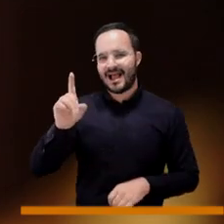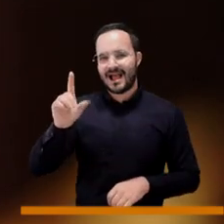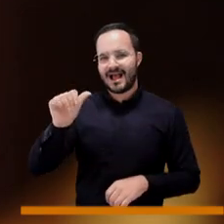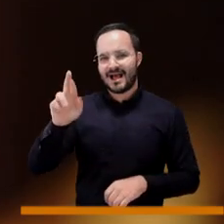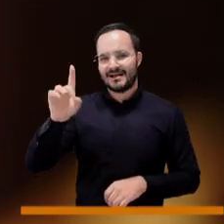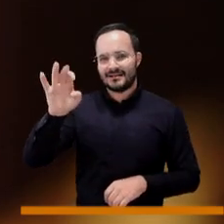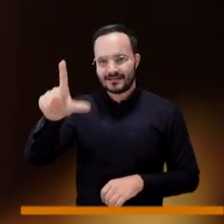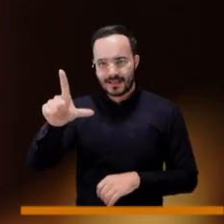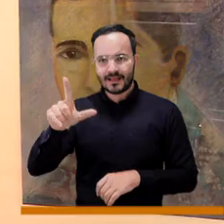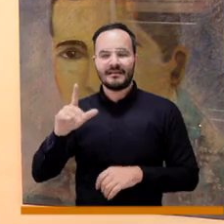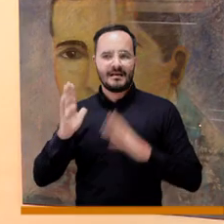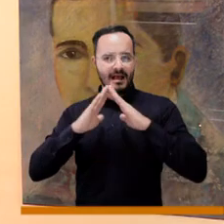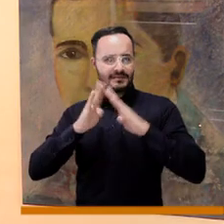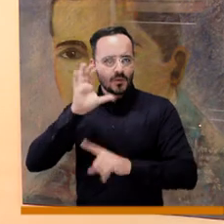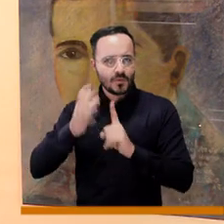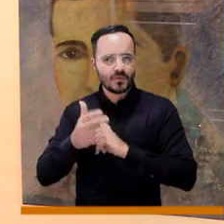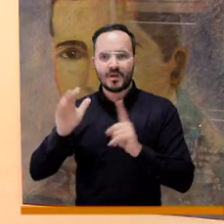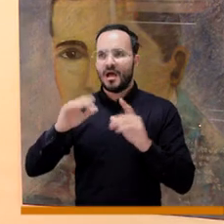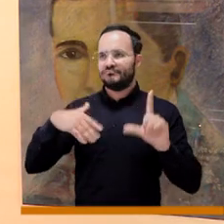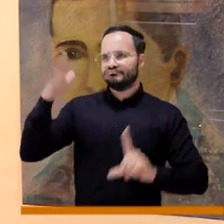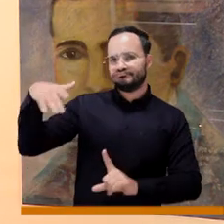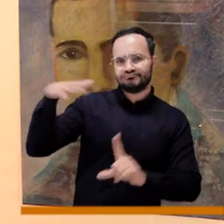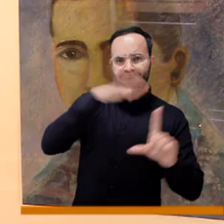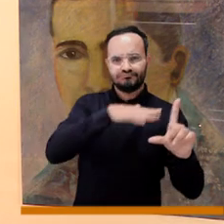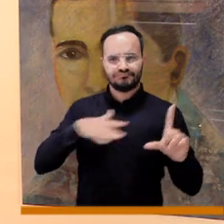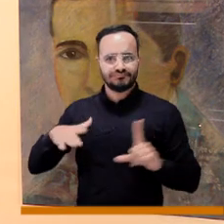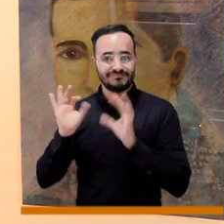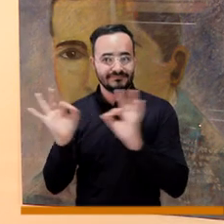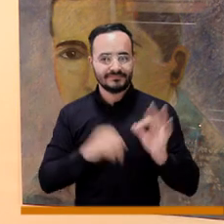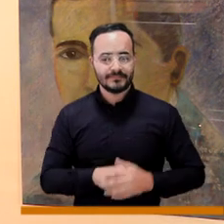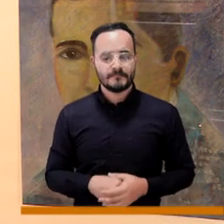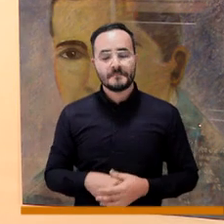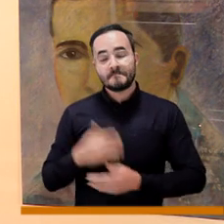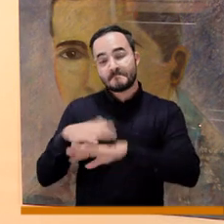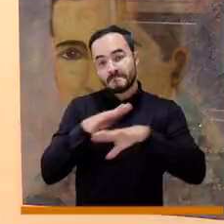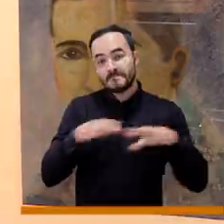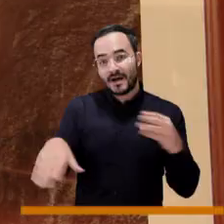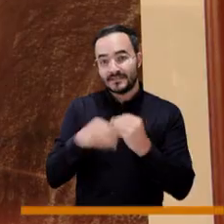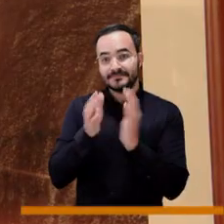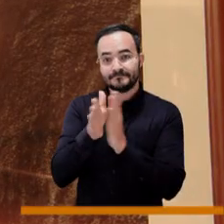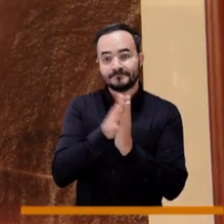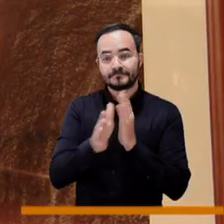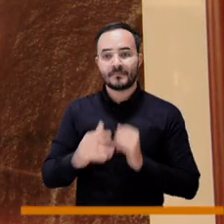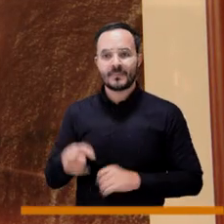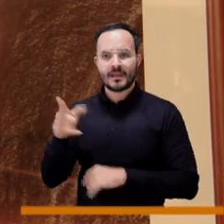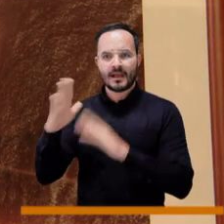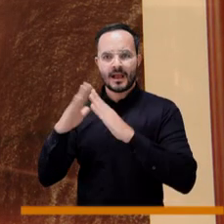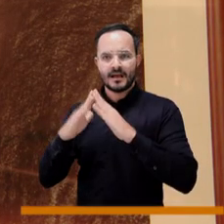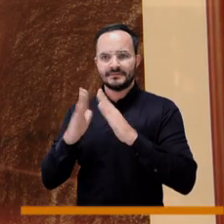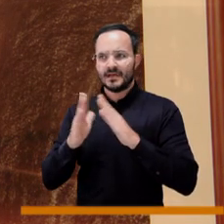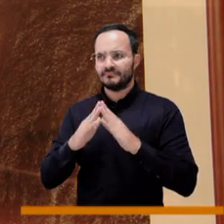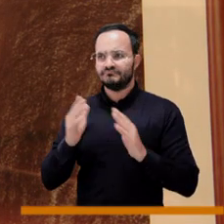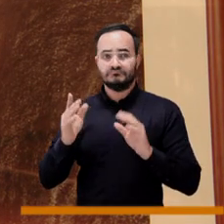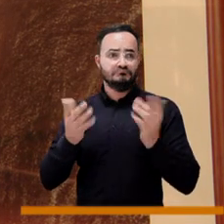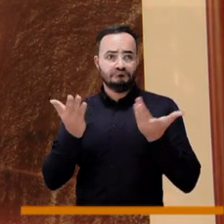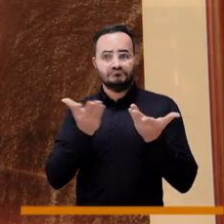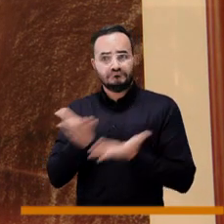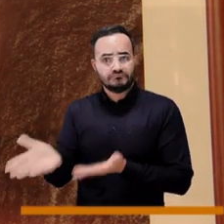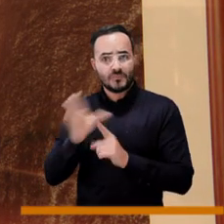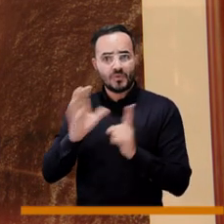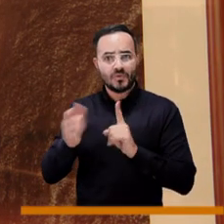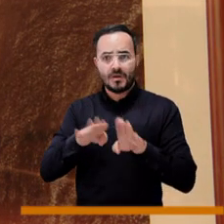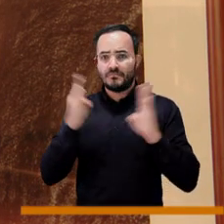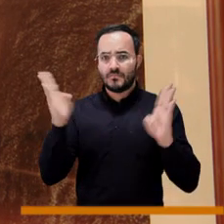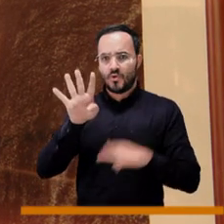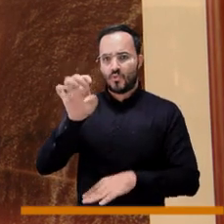¿sí? También de que vale la pena decir de que la Casa Gardeliana va a estar abierta desde las 9